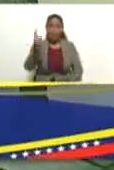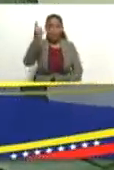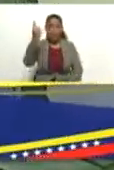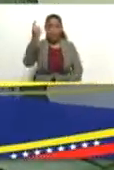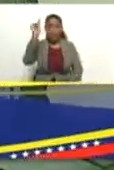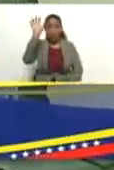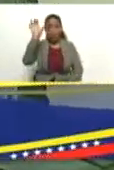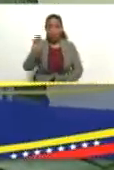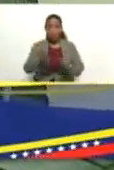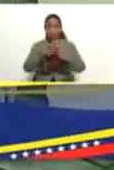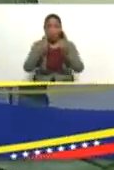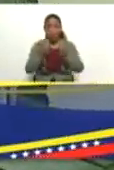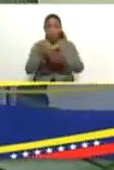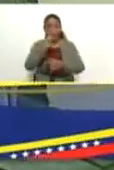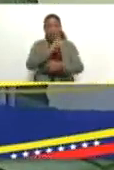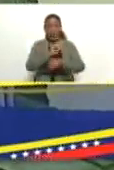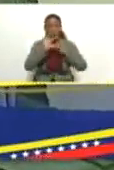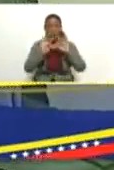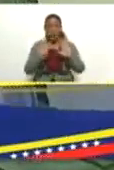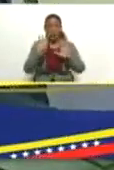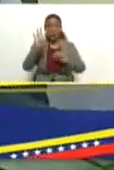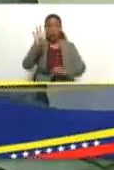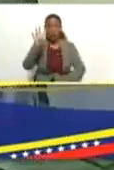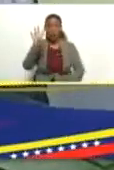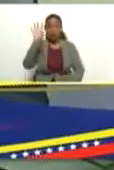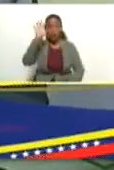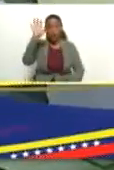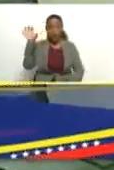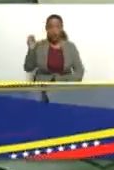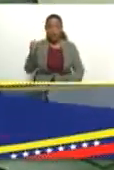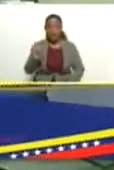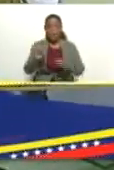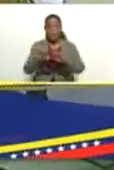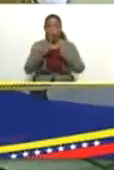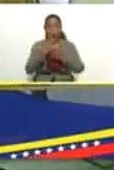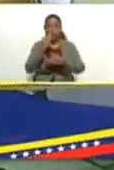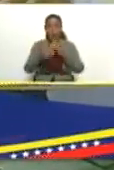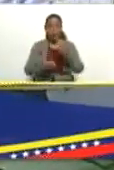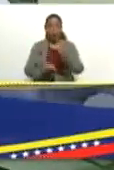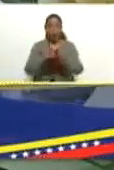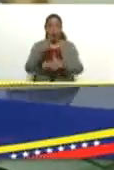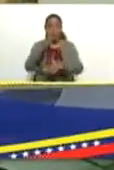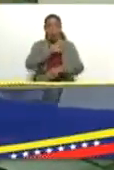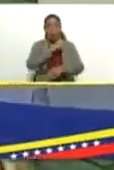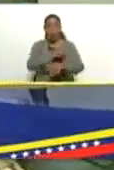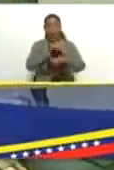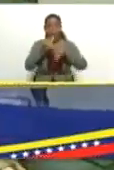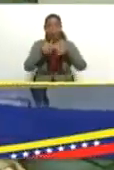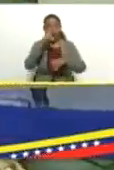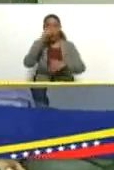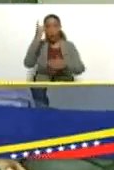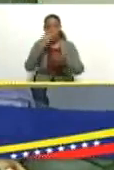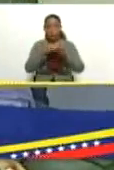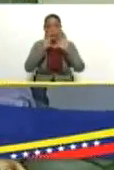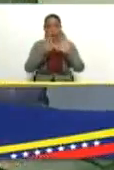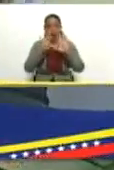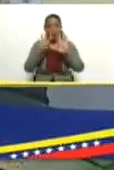mundo, de los 194 países del mundo, que fundamos un poder electoral en el año 99 en la